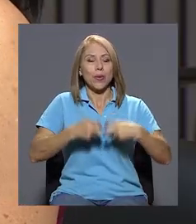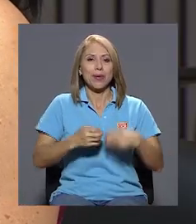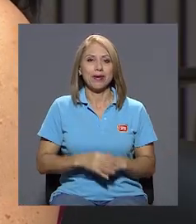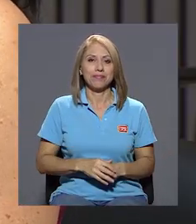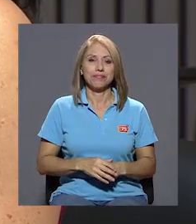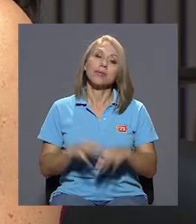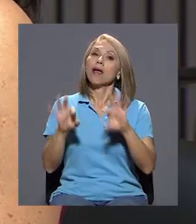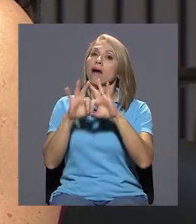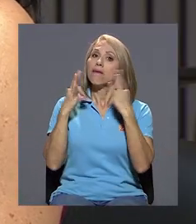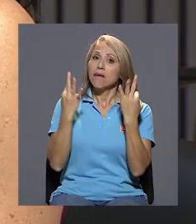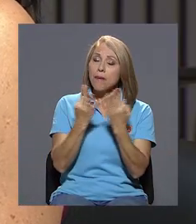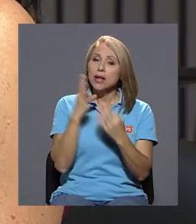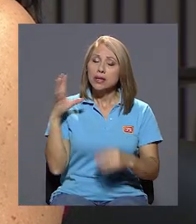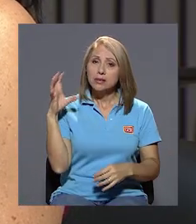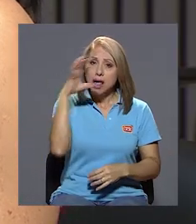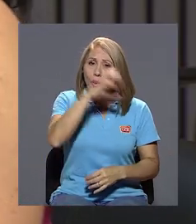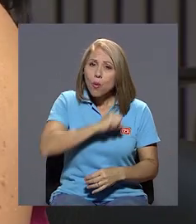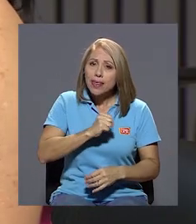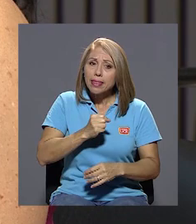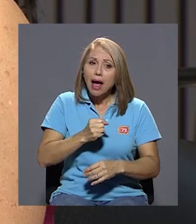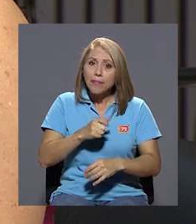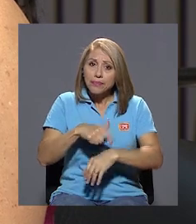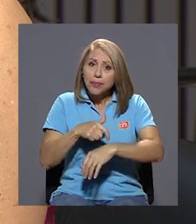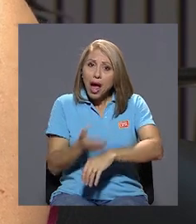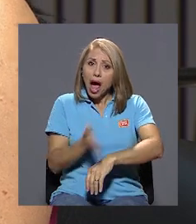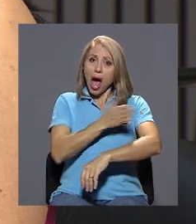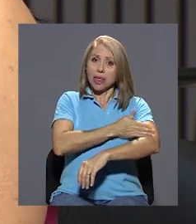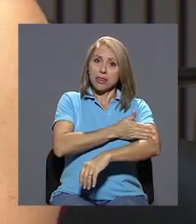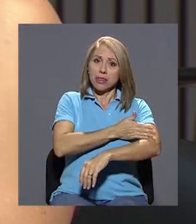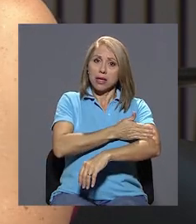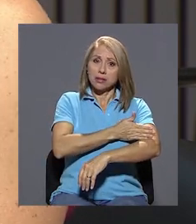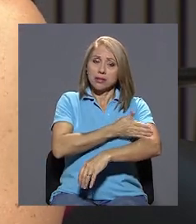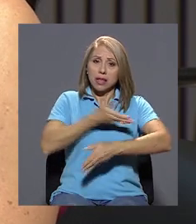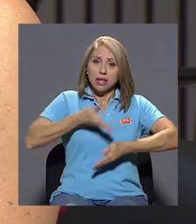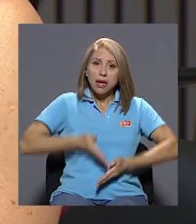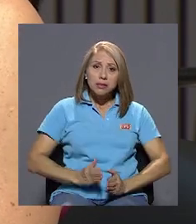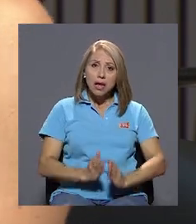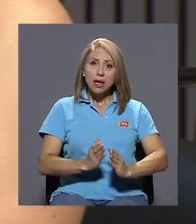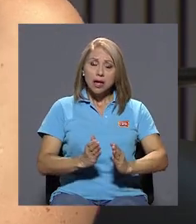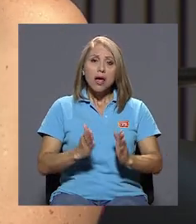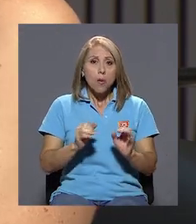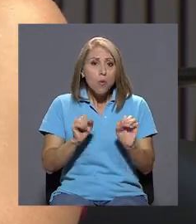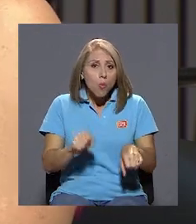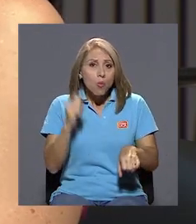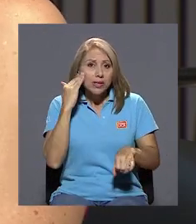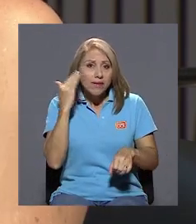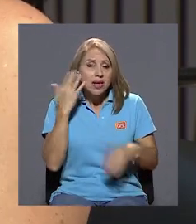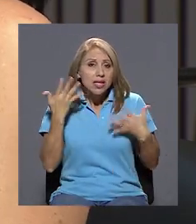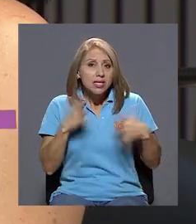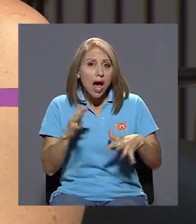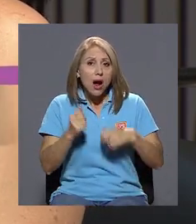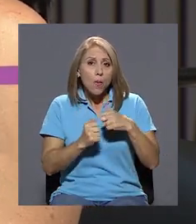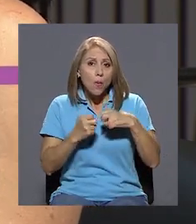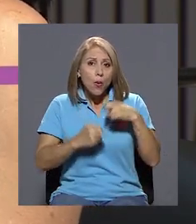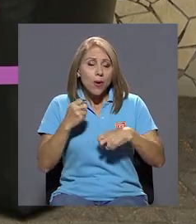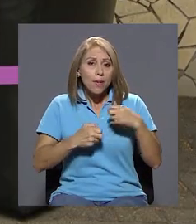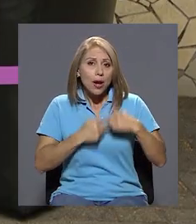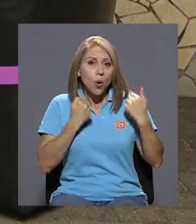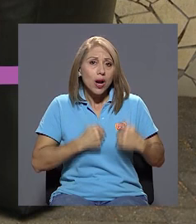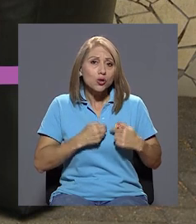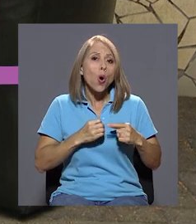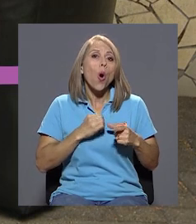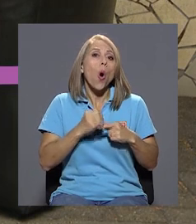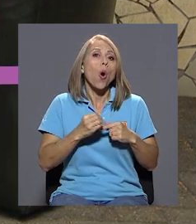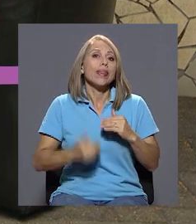se dan cuenta los familiares antes? ¿Hay probabilidad de saber antes que ya vienen con un problema en el corazón o eso hasta después de que nacen?